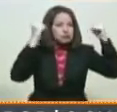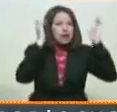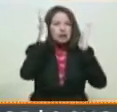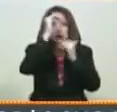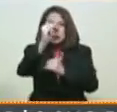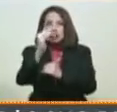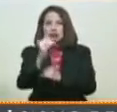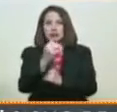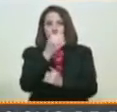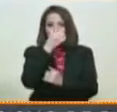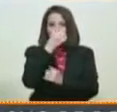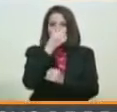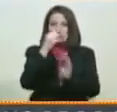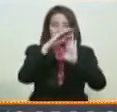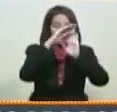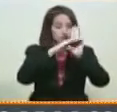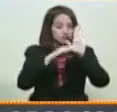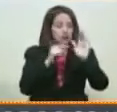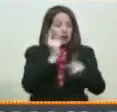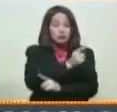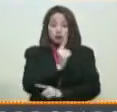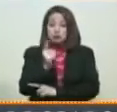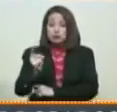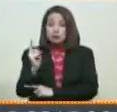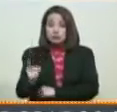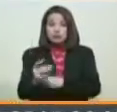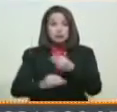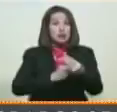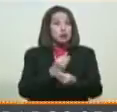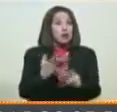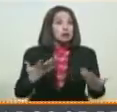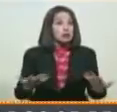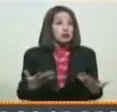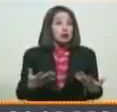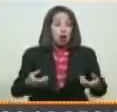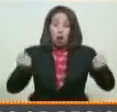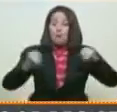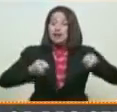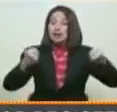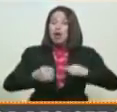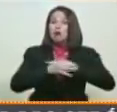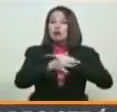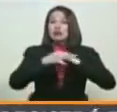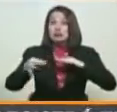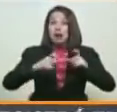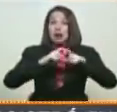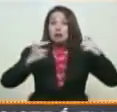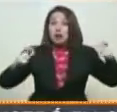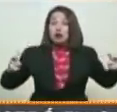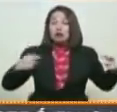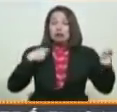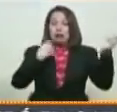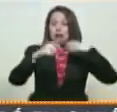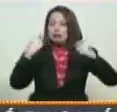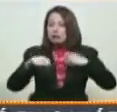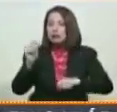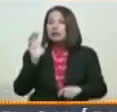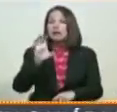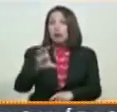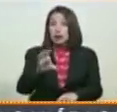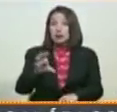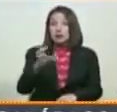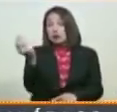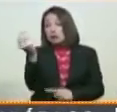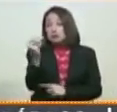precisamente, bueno, tomar medidas concretas en los mercados municipales y mayoristas del país, que